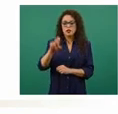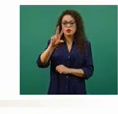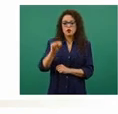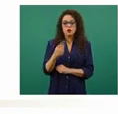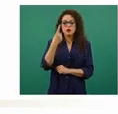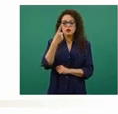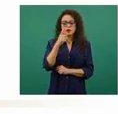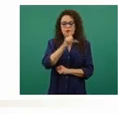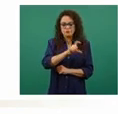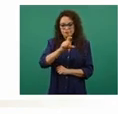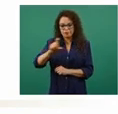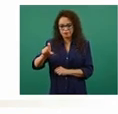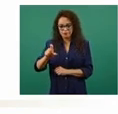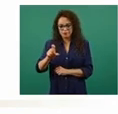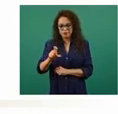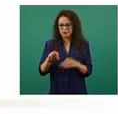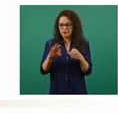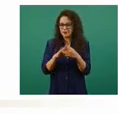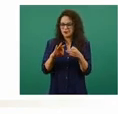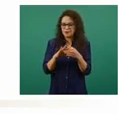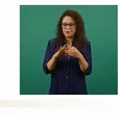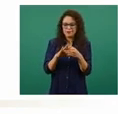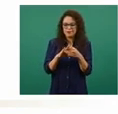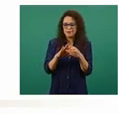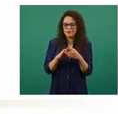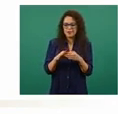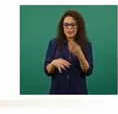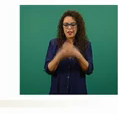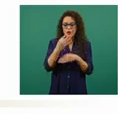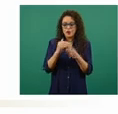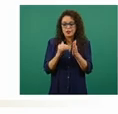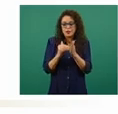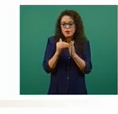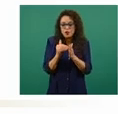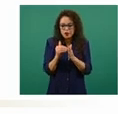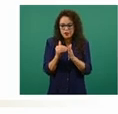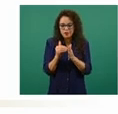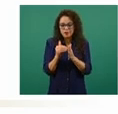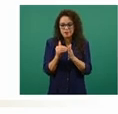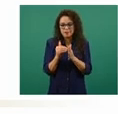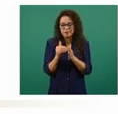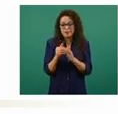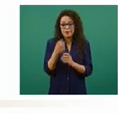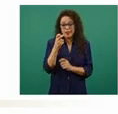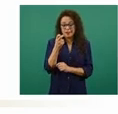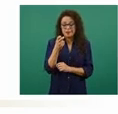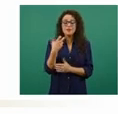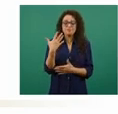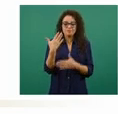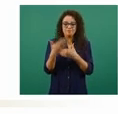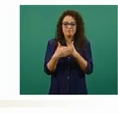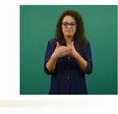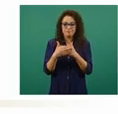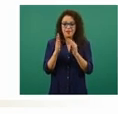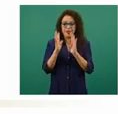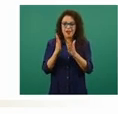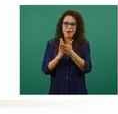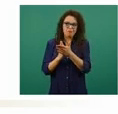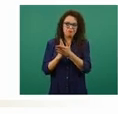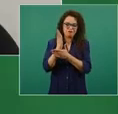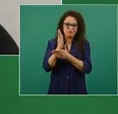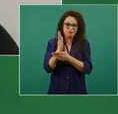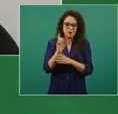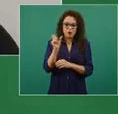13.978.181 dosis, poquito menos de 14 millones de dosis, que de seguro esa cifra la estaremos rebasando tranquilamente